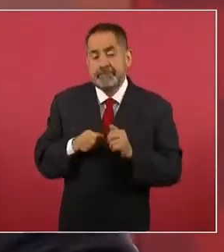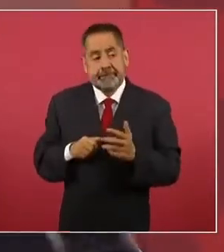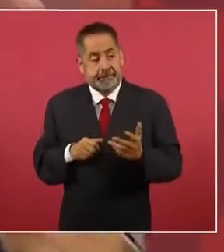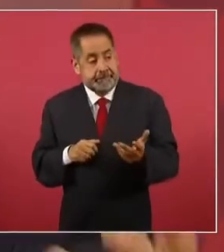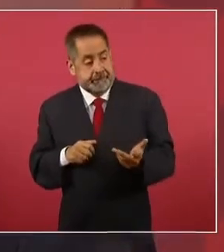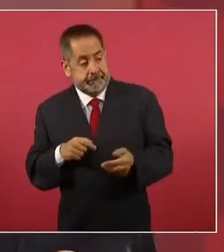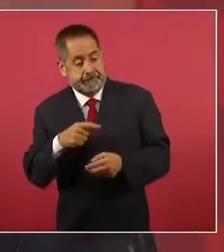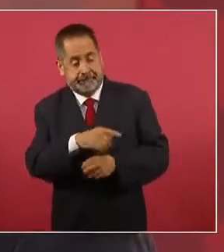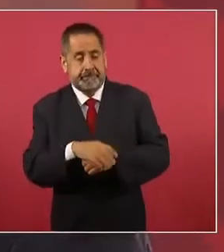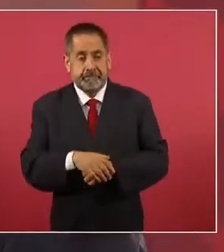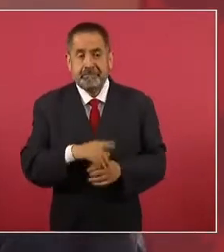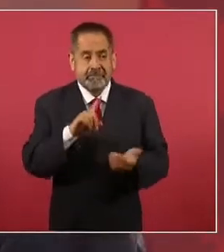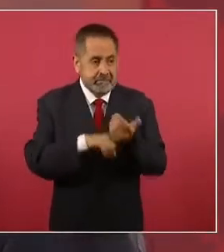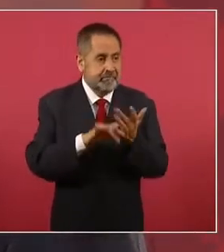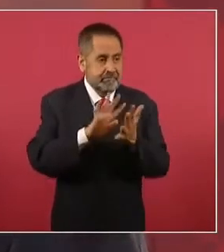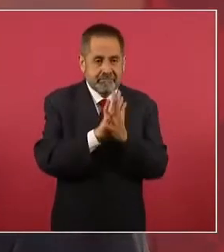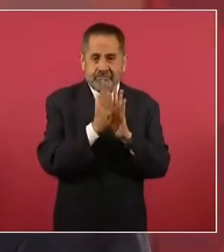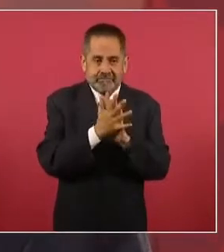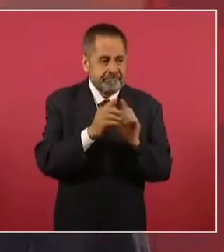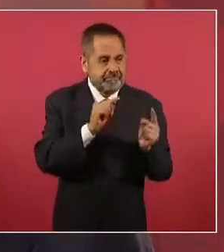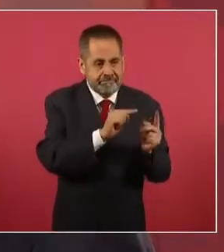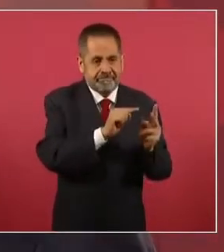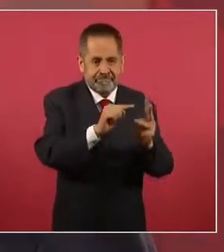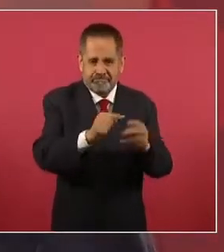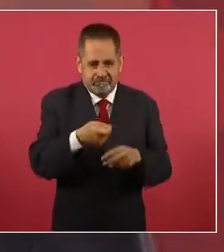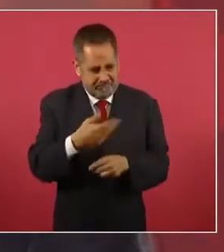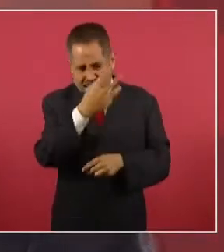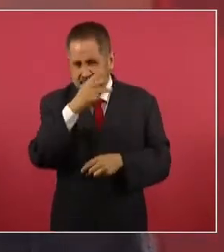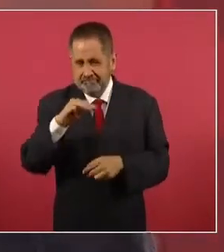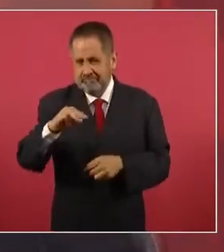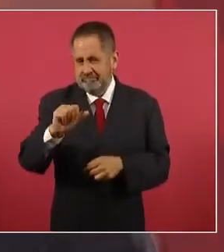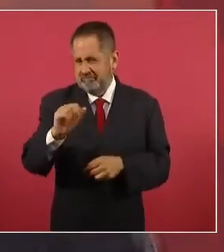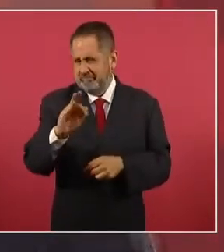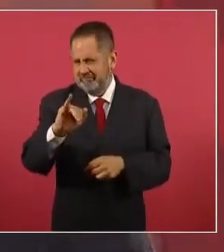Toda una red, una mafia,